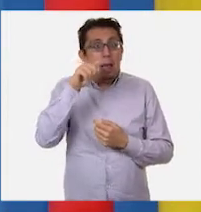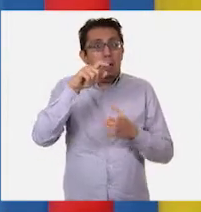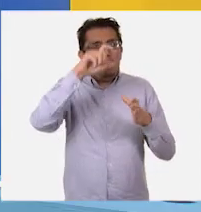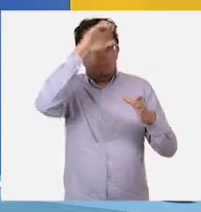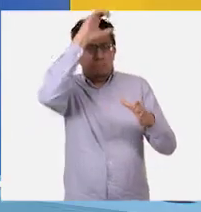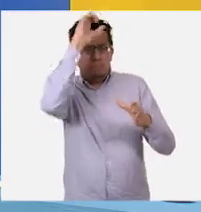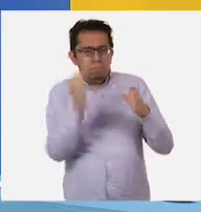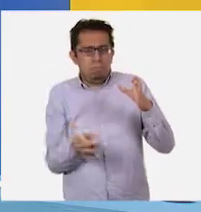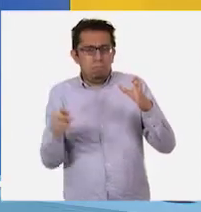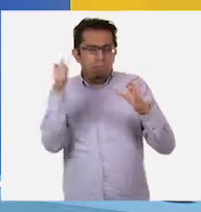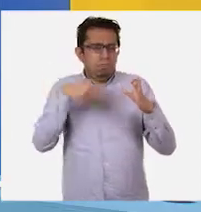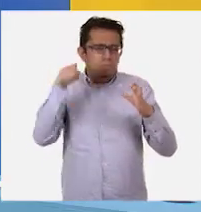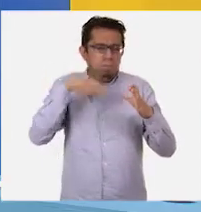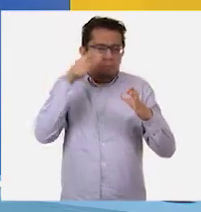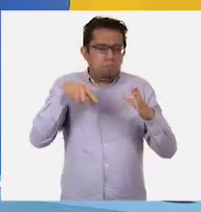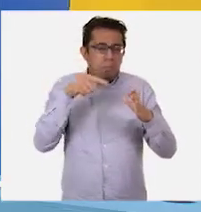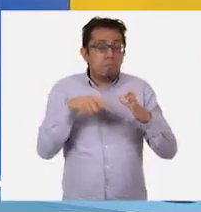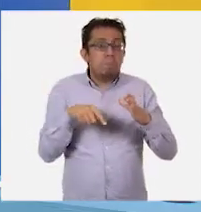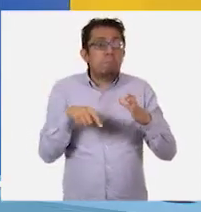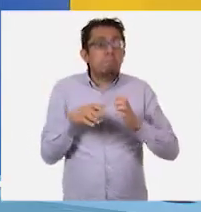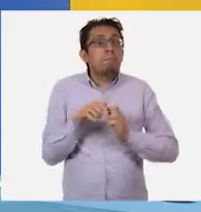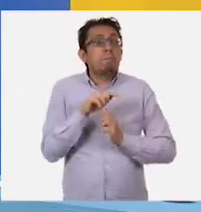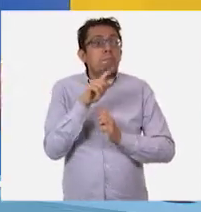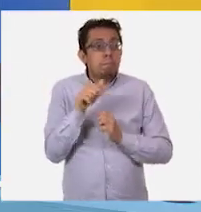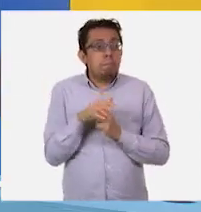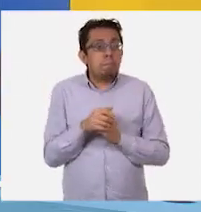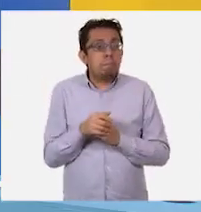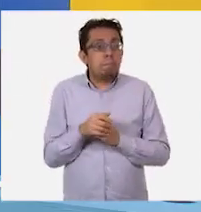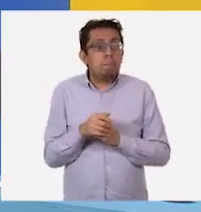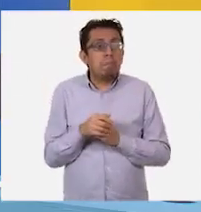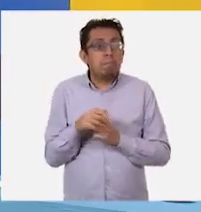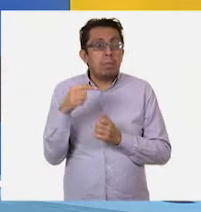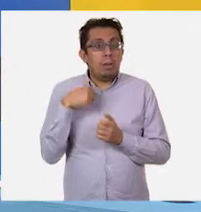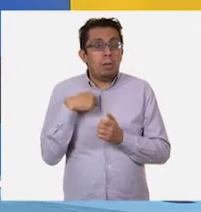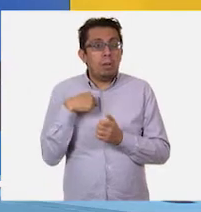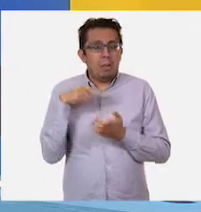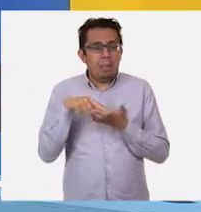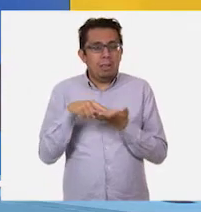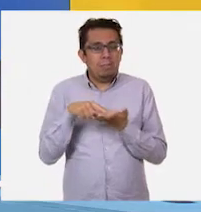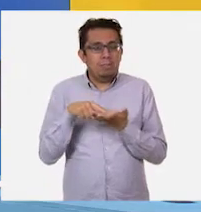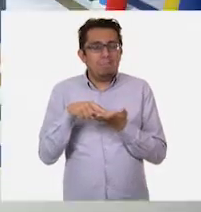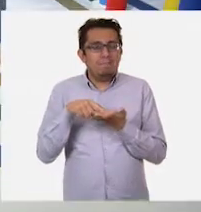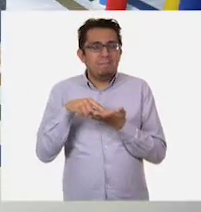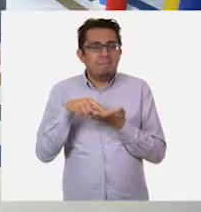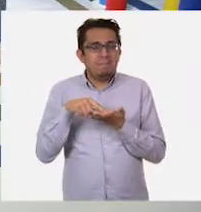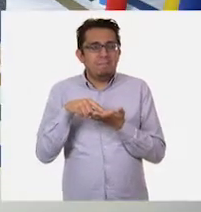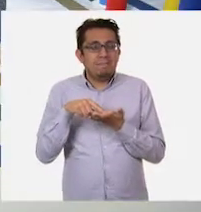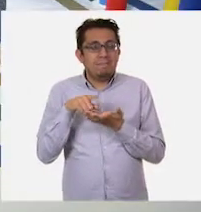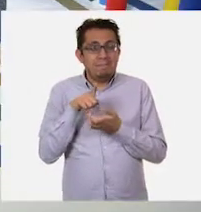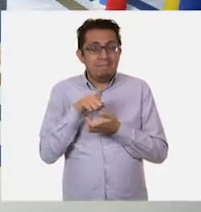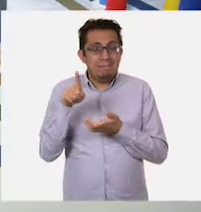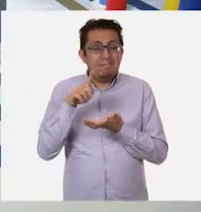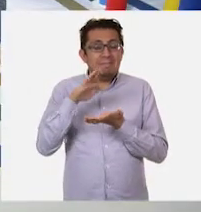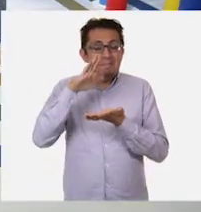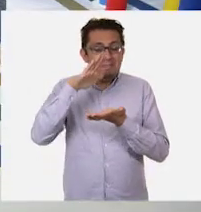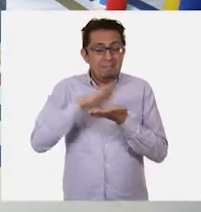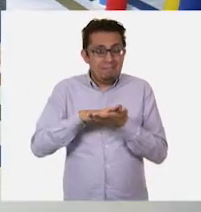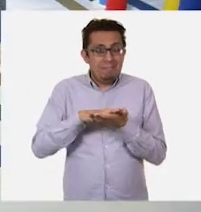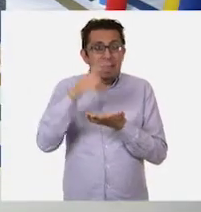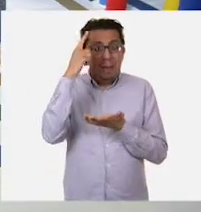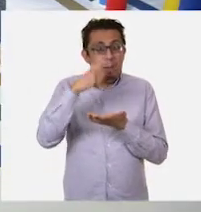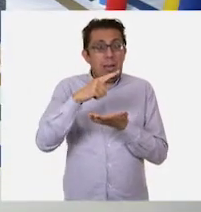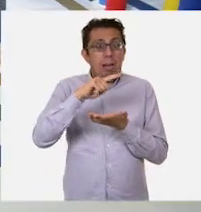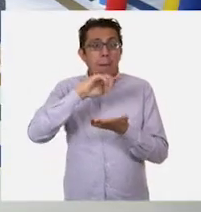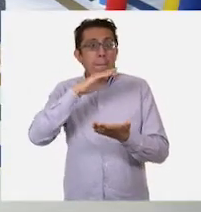ruleta. Mientras gira la ruleta, yo apretaré este botón que tengo en el escritorio para detenerla.